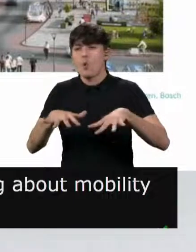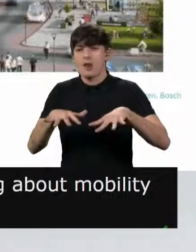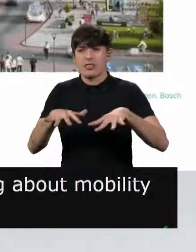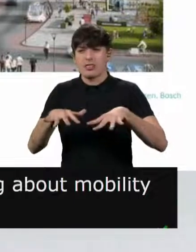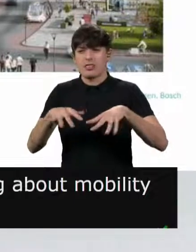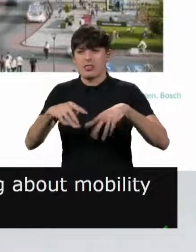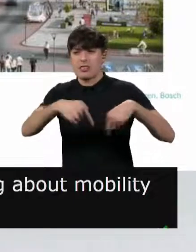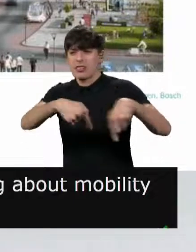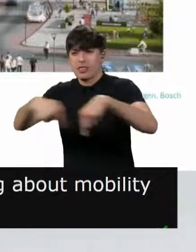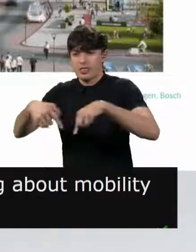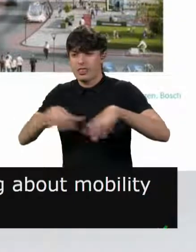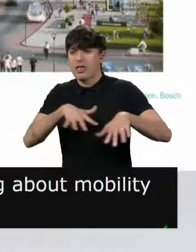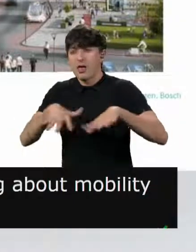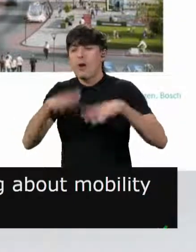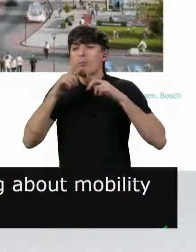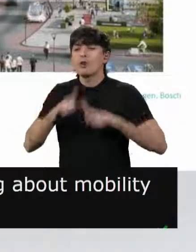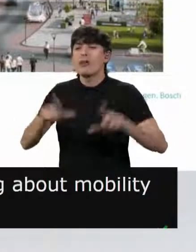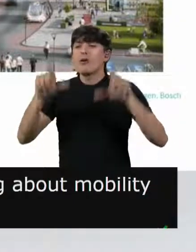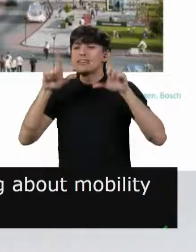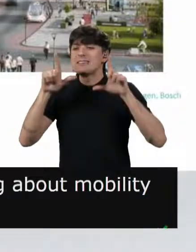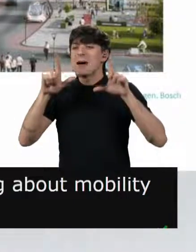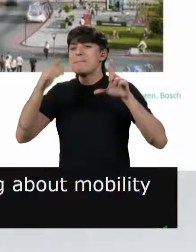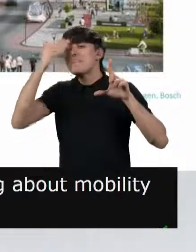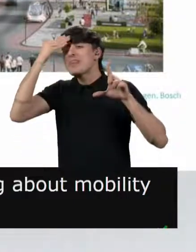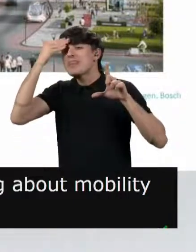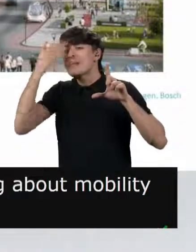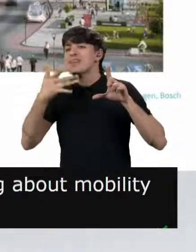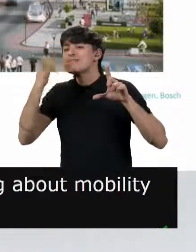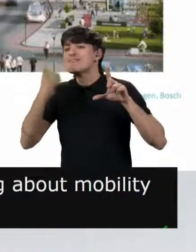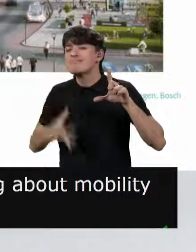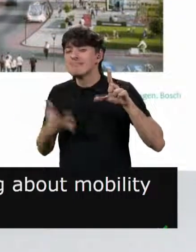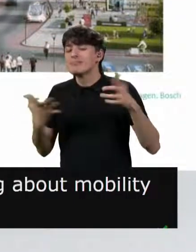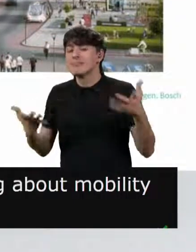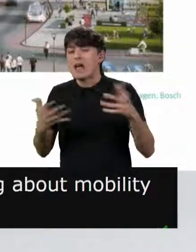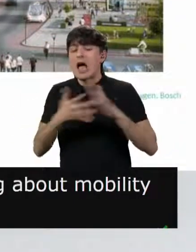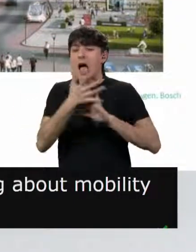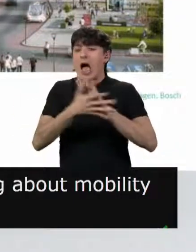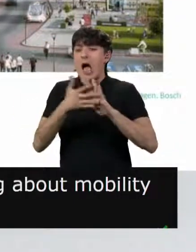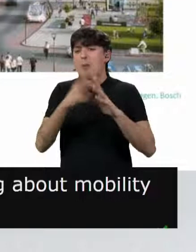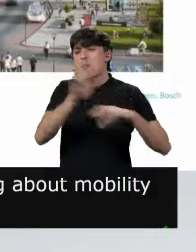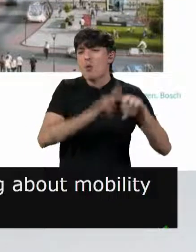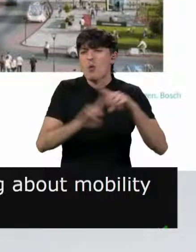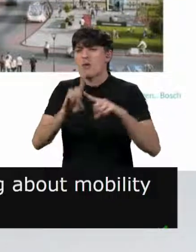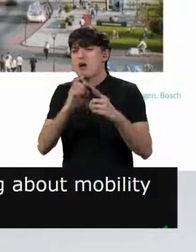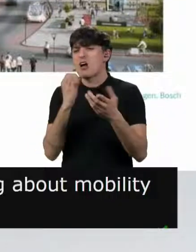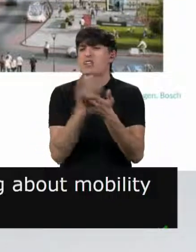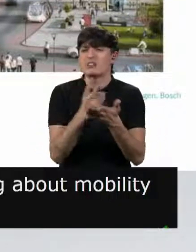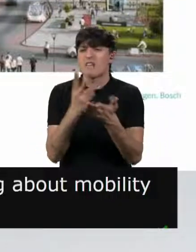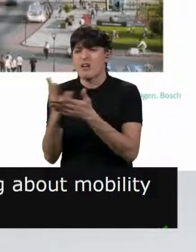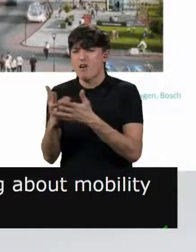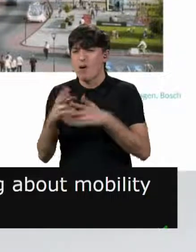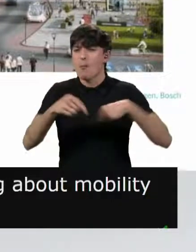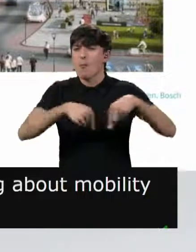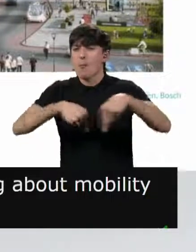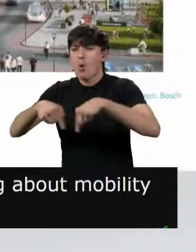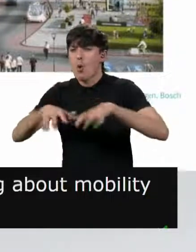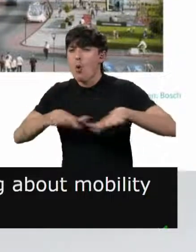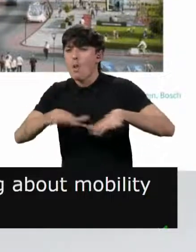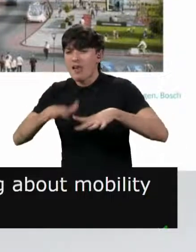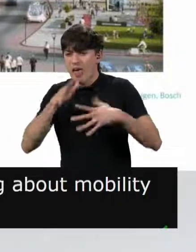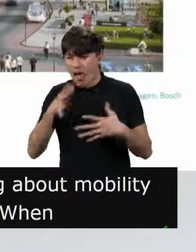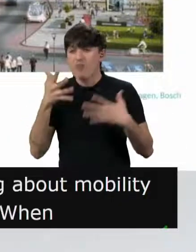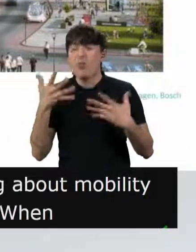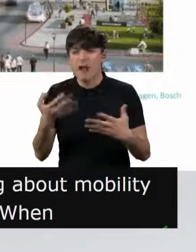sus principales protagonistas. Cuando hablamos de los When we problemas talk y los about desafíos de la movilidad problems and actual, challenges of nos current centramos mobility, we have to